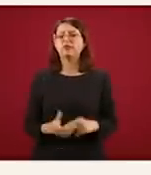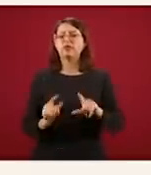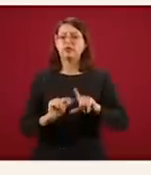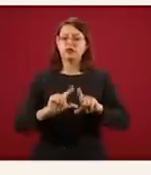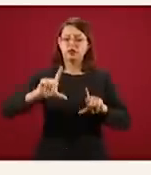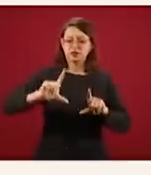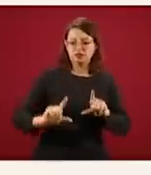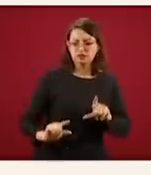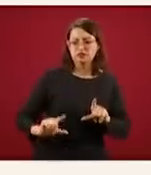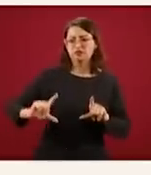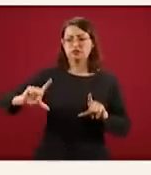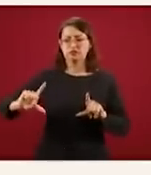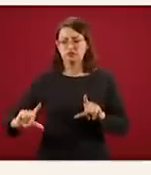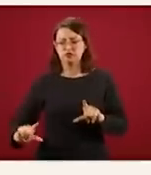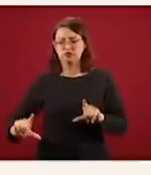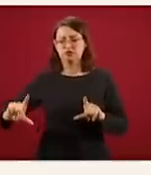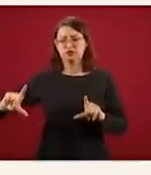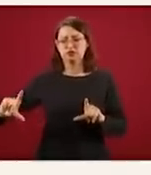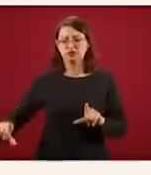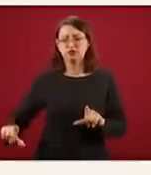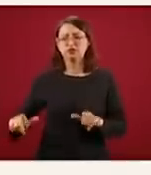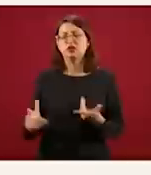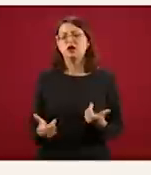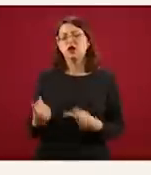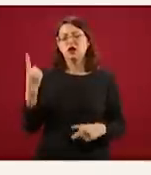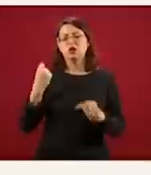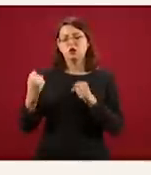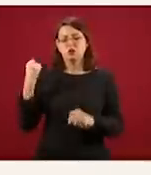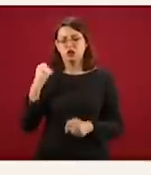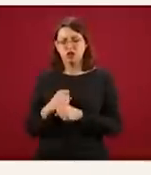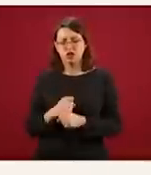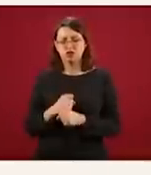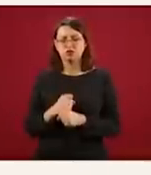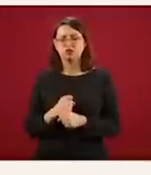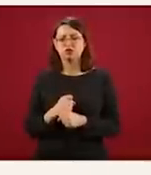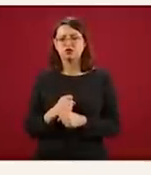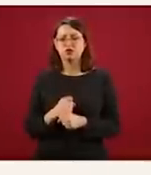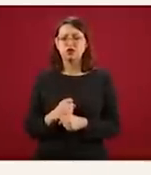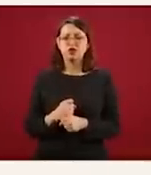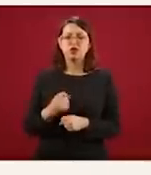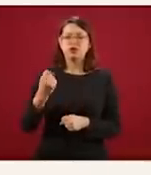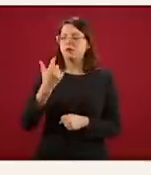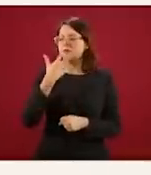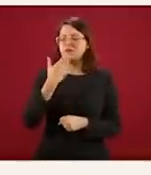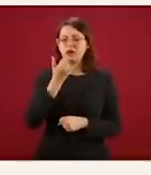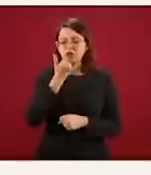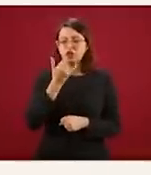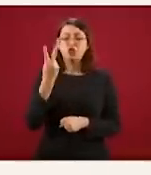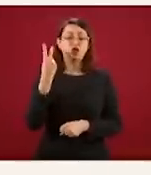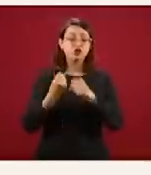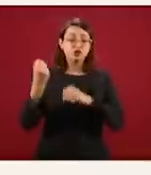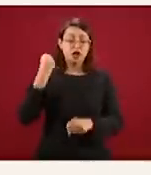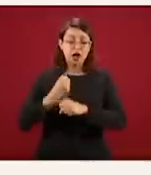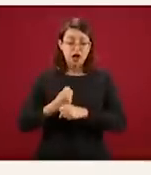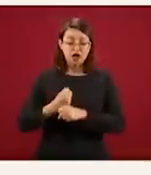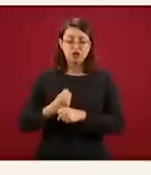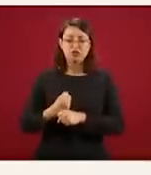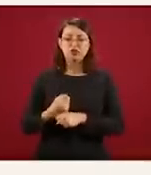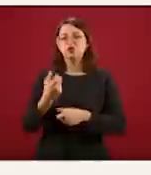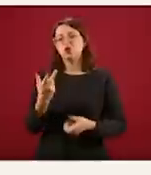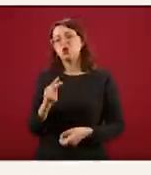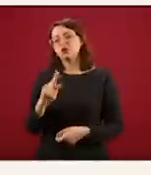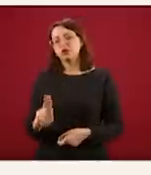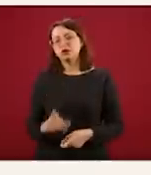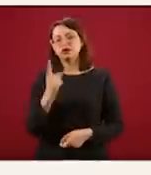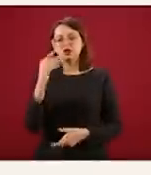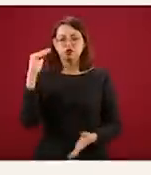escalando inclusive en los meses del año pasado, el año antepasado, perdón. En noviembre llegamos a 81